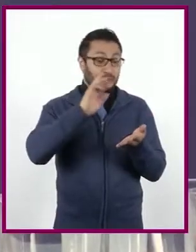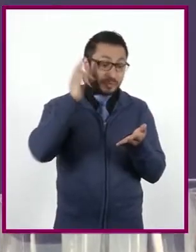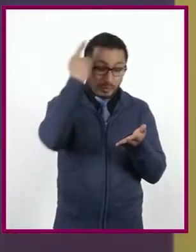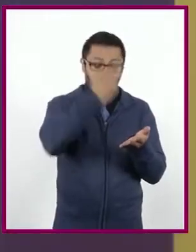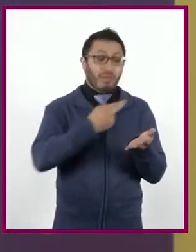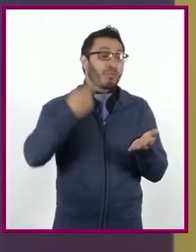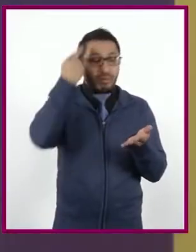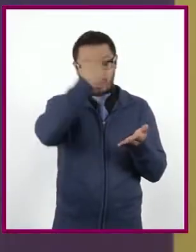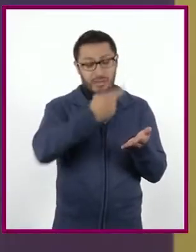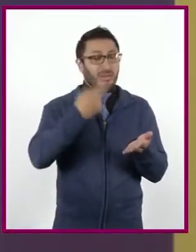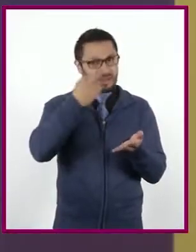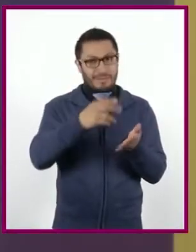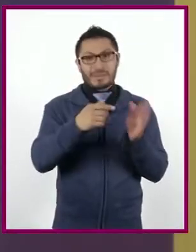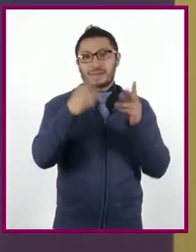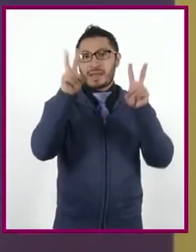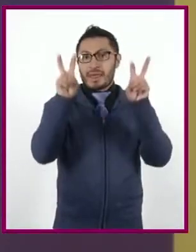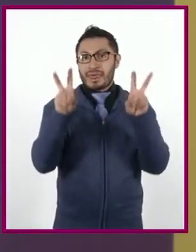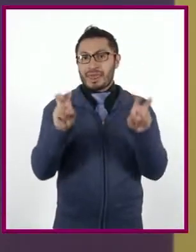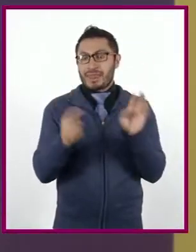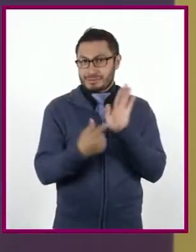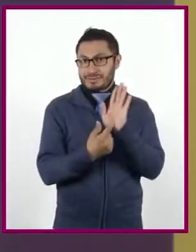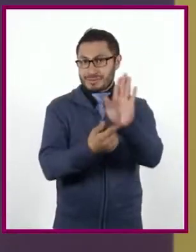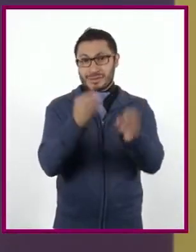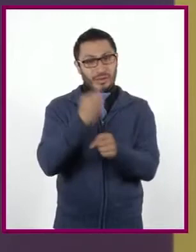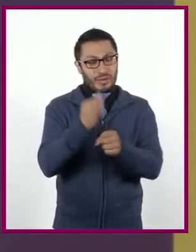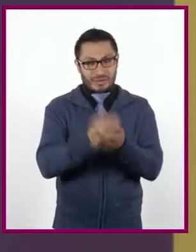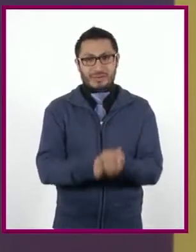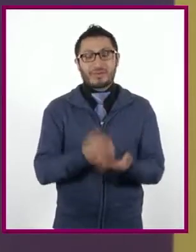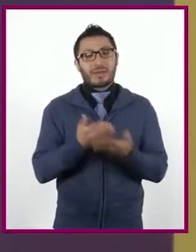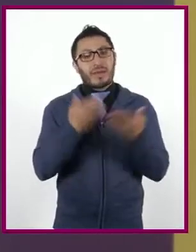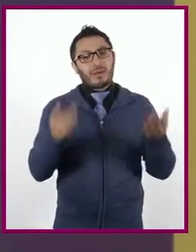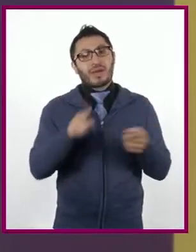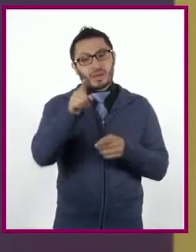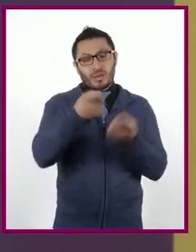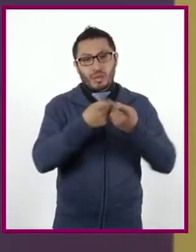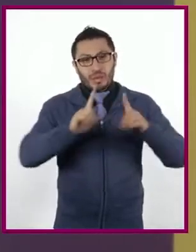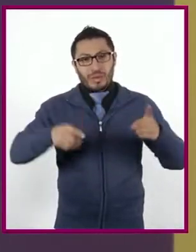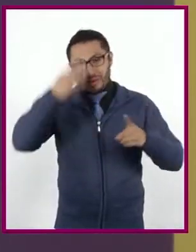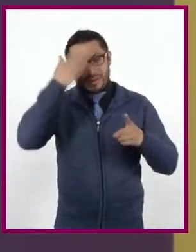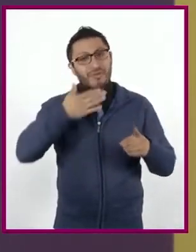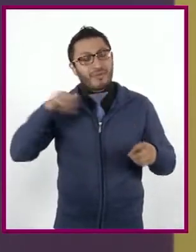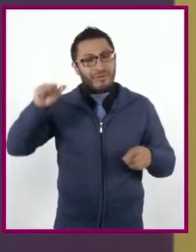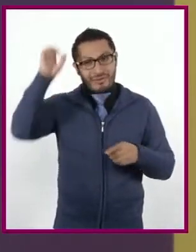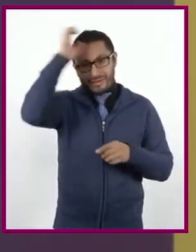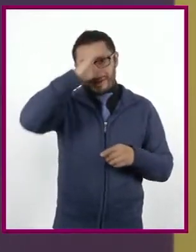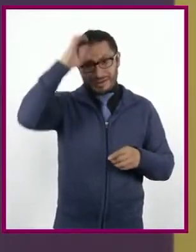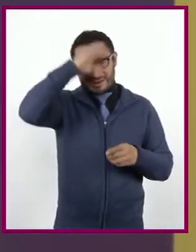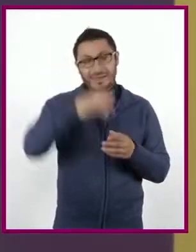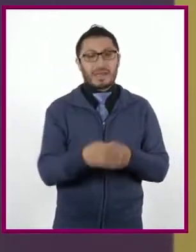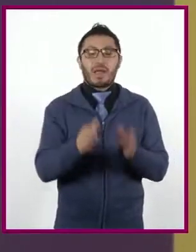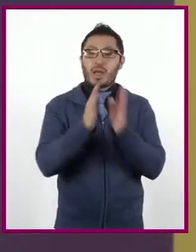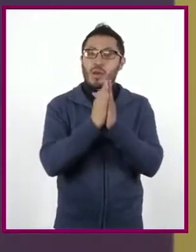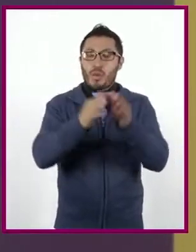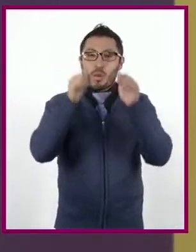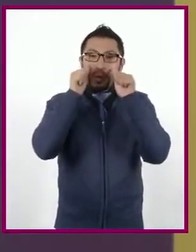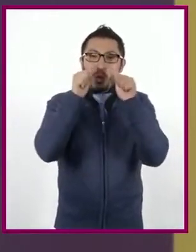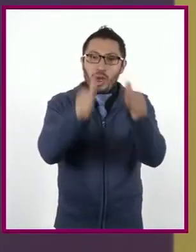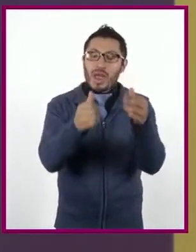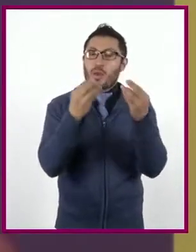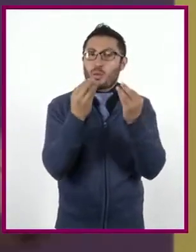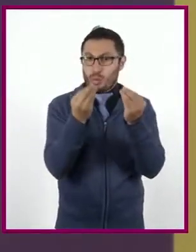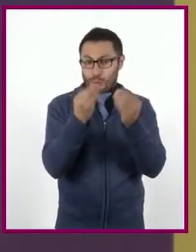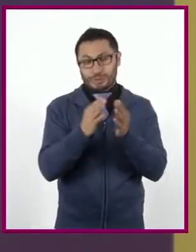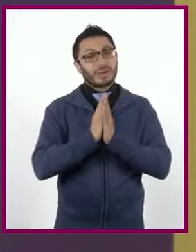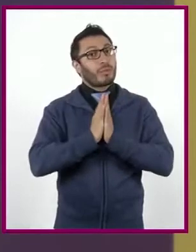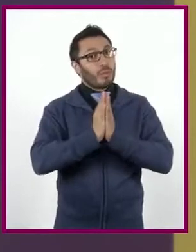presentamos. Es momento de poner en práctica tus habilidades científicas. Te pedimos que pongas mucha atención. Por